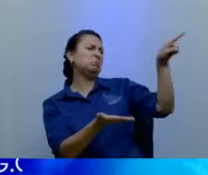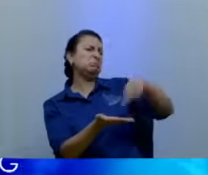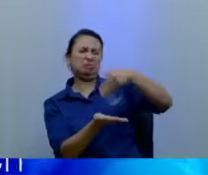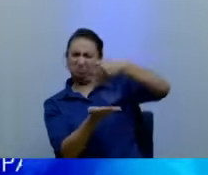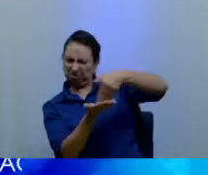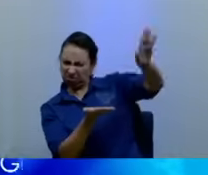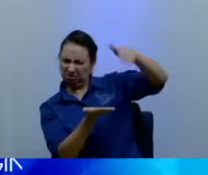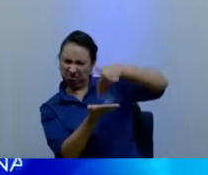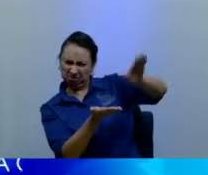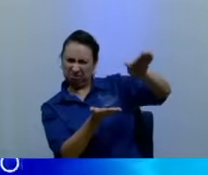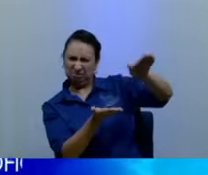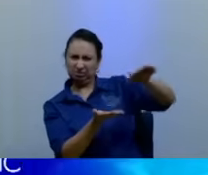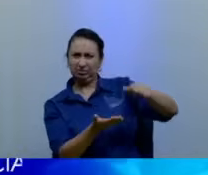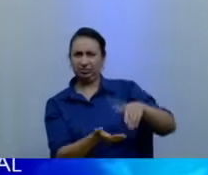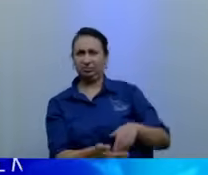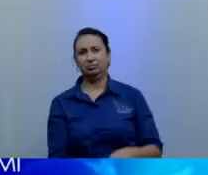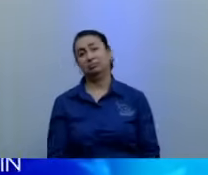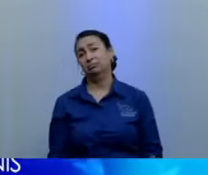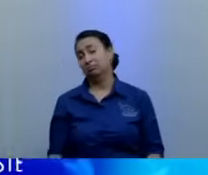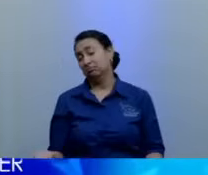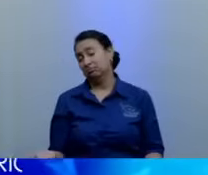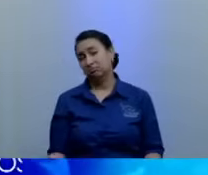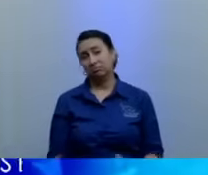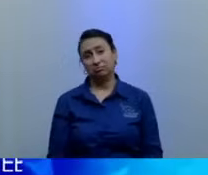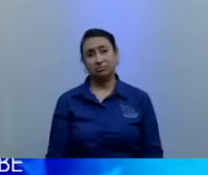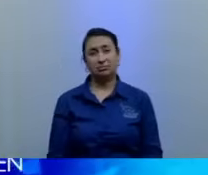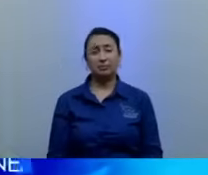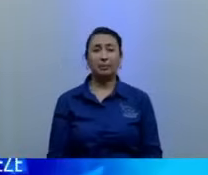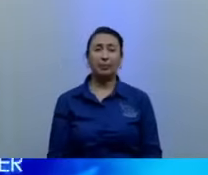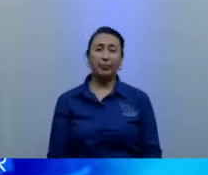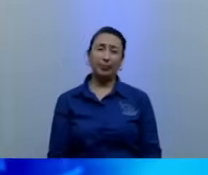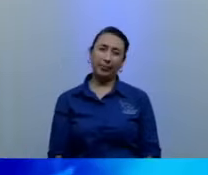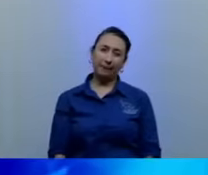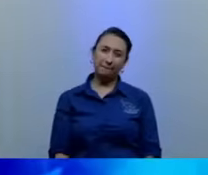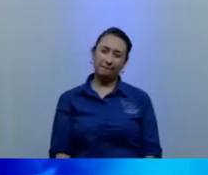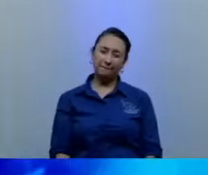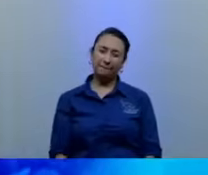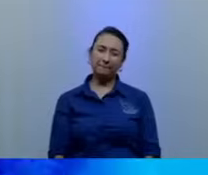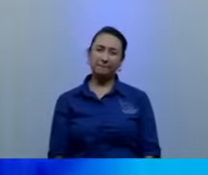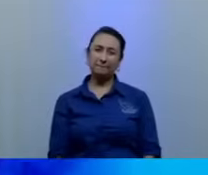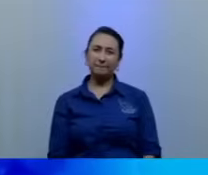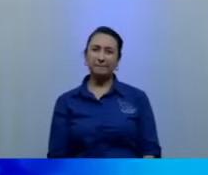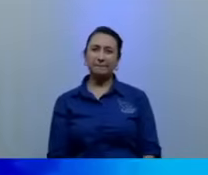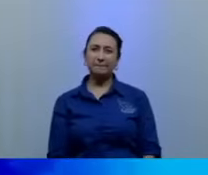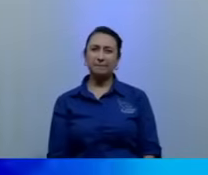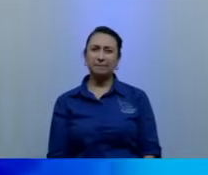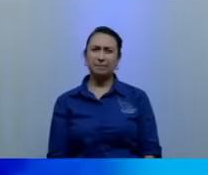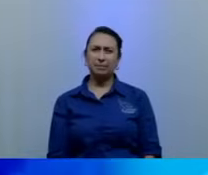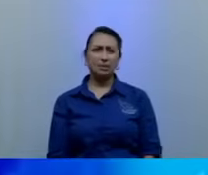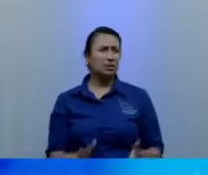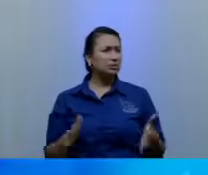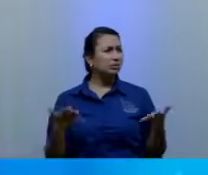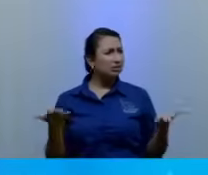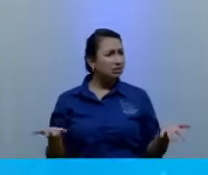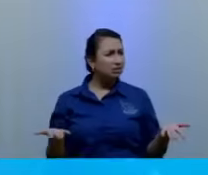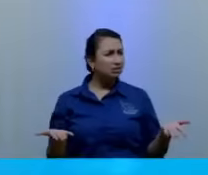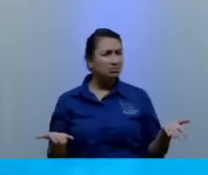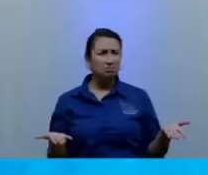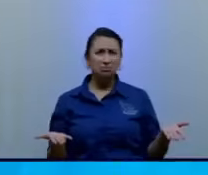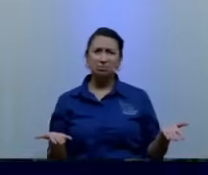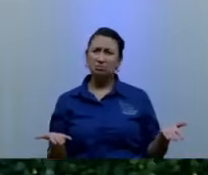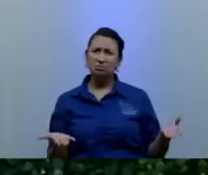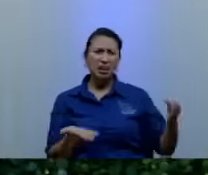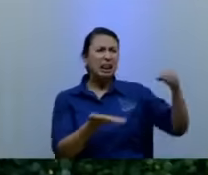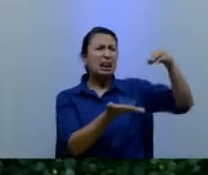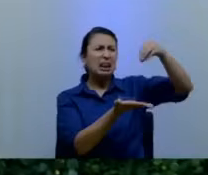La sal, el azúcar y la coca. La cocaína, pues, no la Coca-Cola. Entonces pone, a nivel de